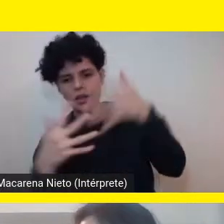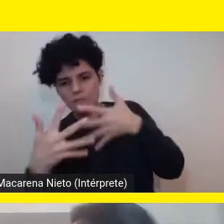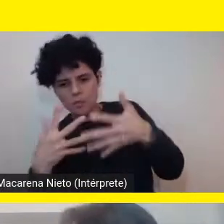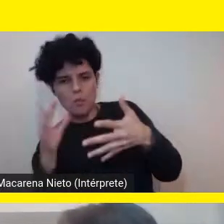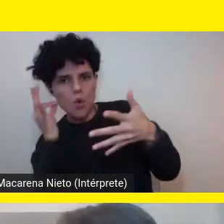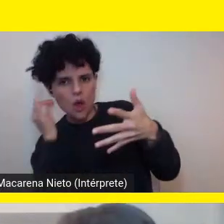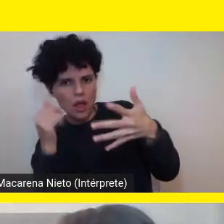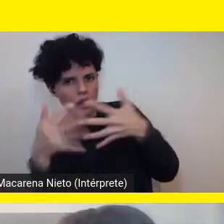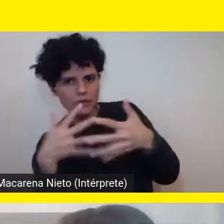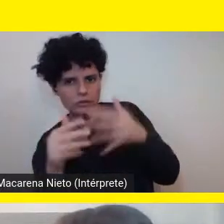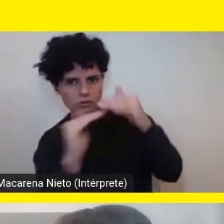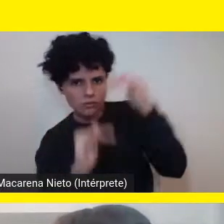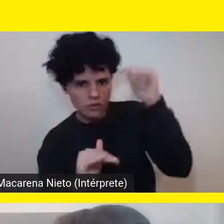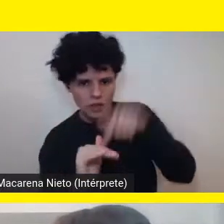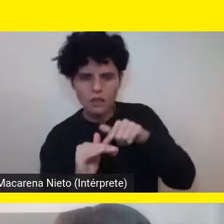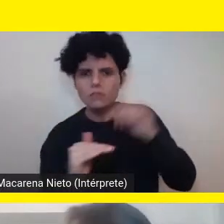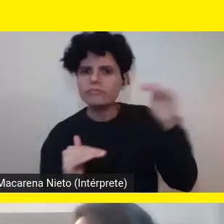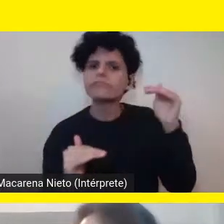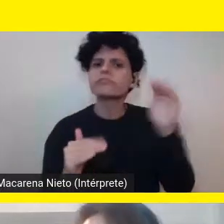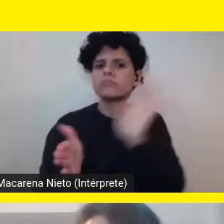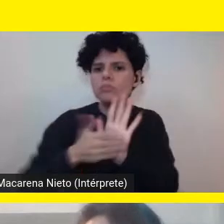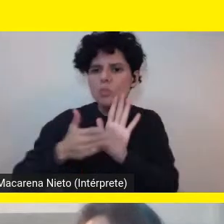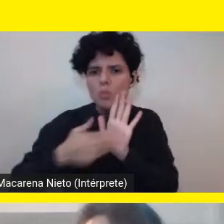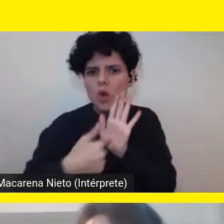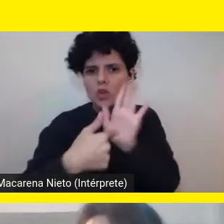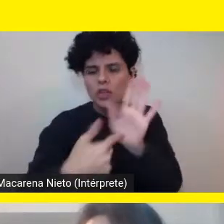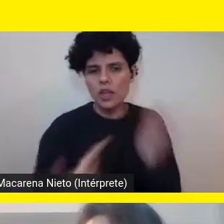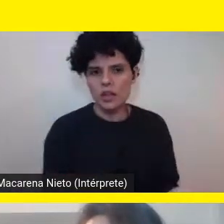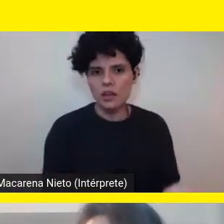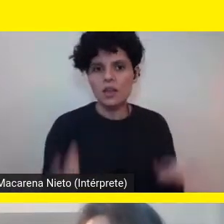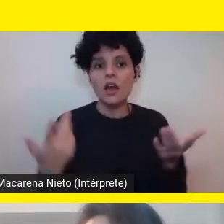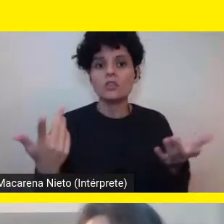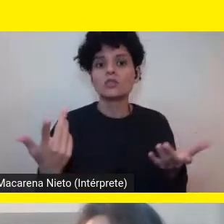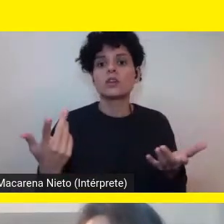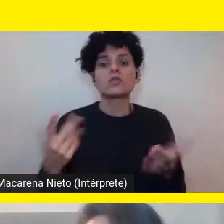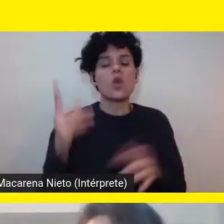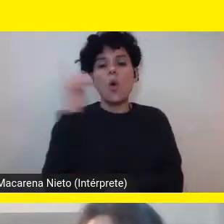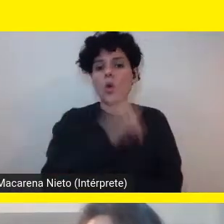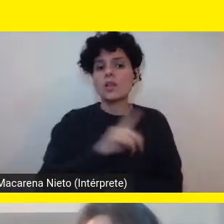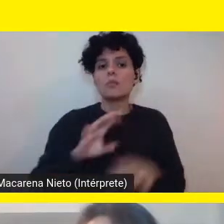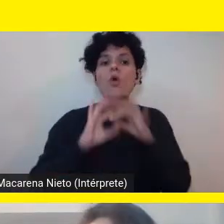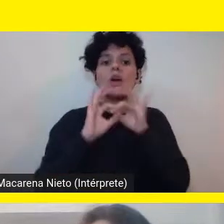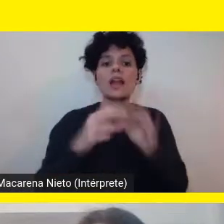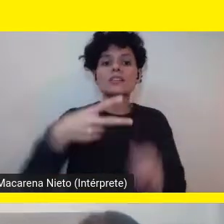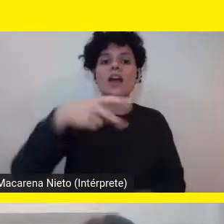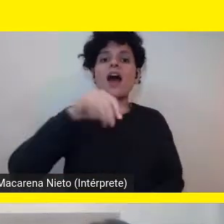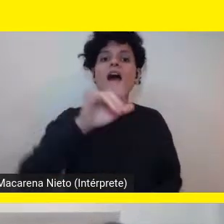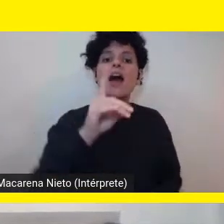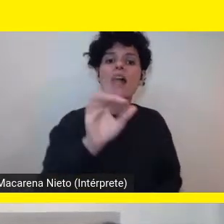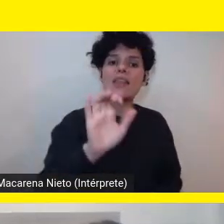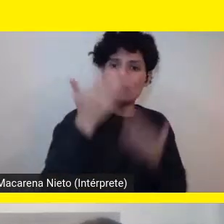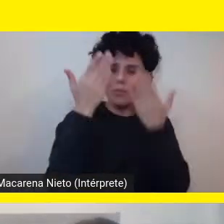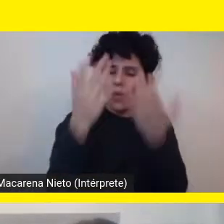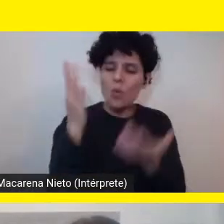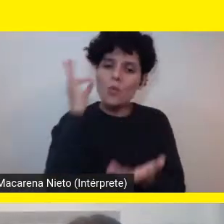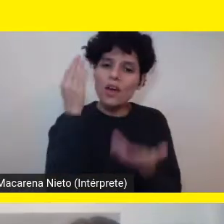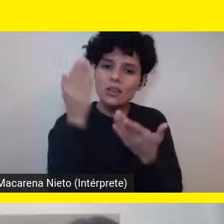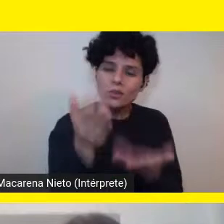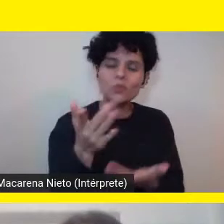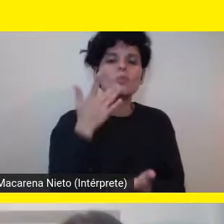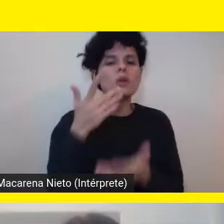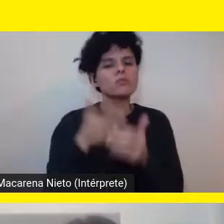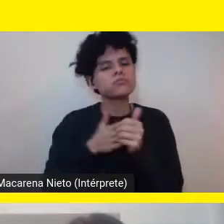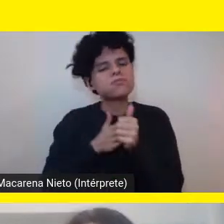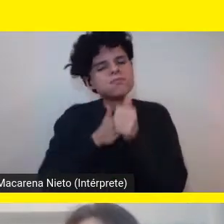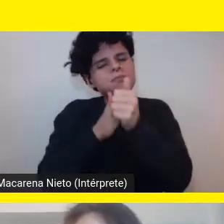país. Entonces yo quisiera finalmente darle las gracias a AIDE y a mujeres como ella que nos han mostrado un camino de lucha, de